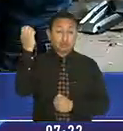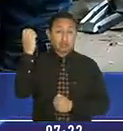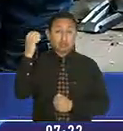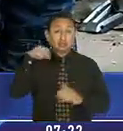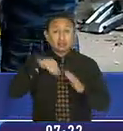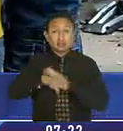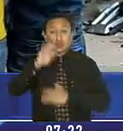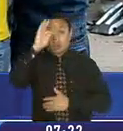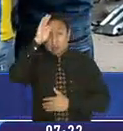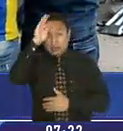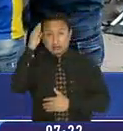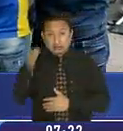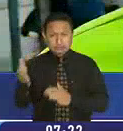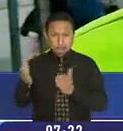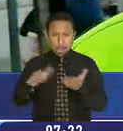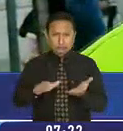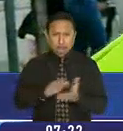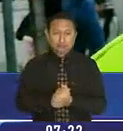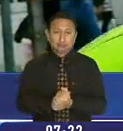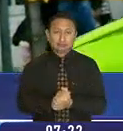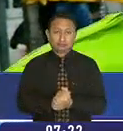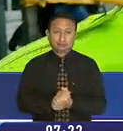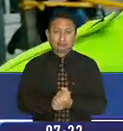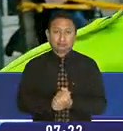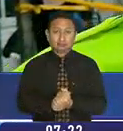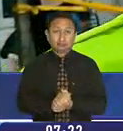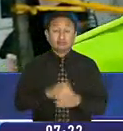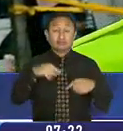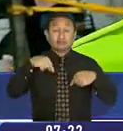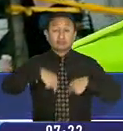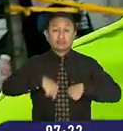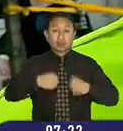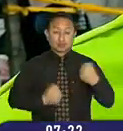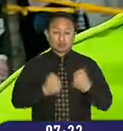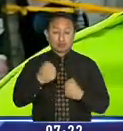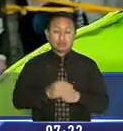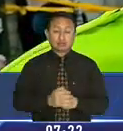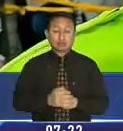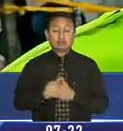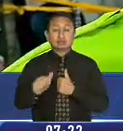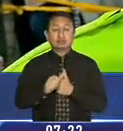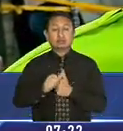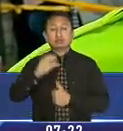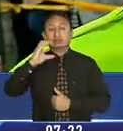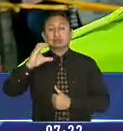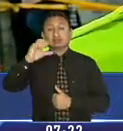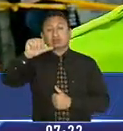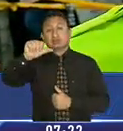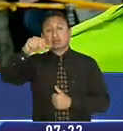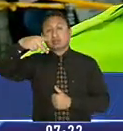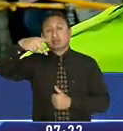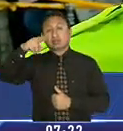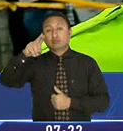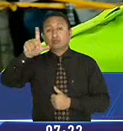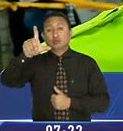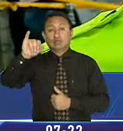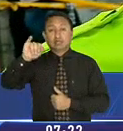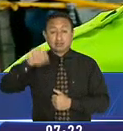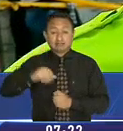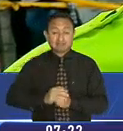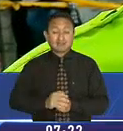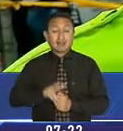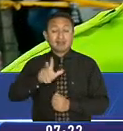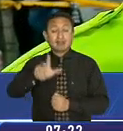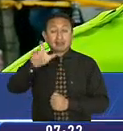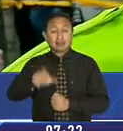hospital respectivamente. Accidente de tránsito aquí casi al llegar al sector del Capulí. Tenemos hasta el momento 3 personas heridas